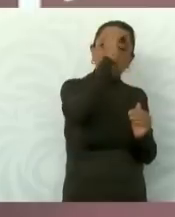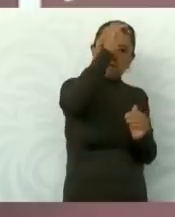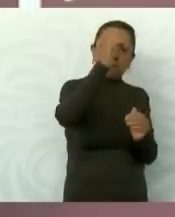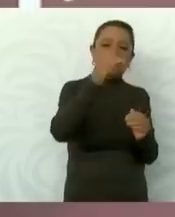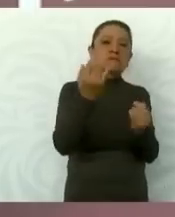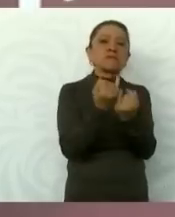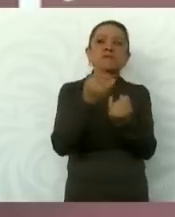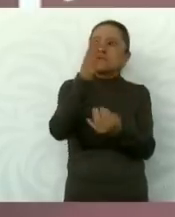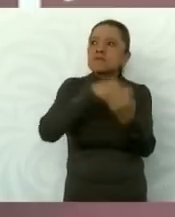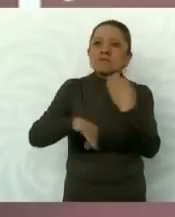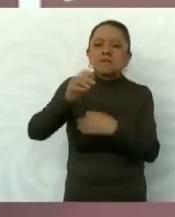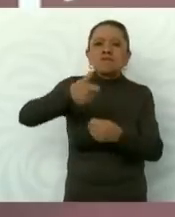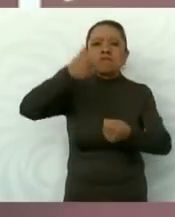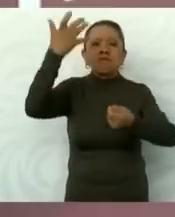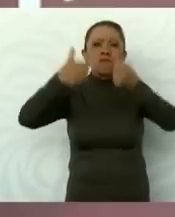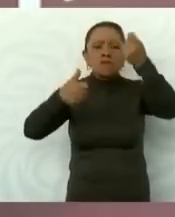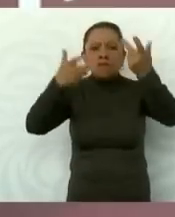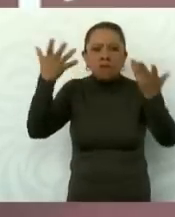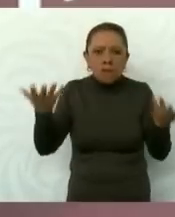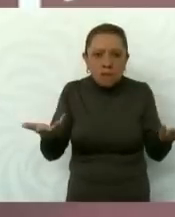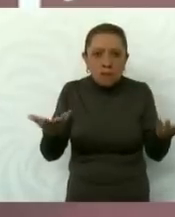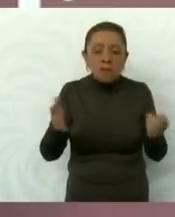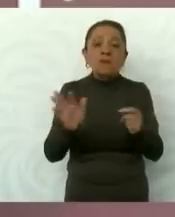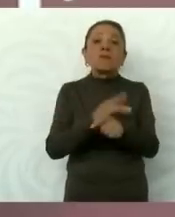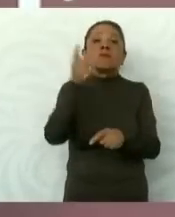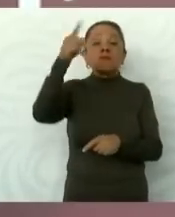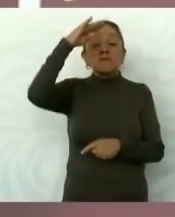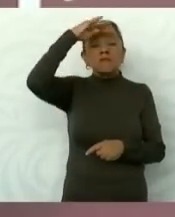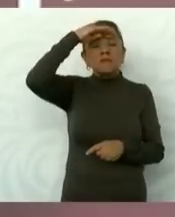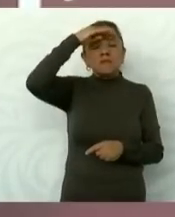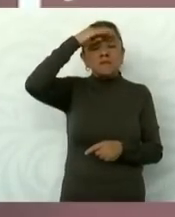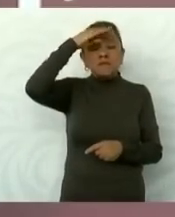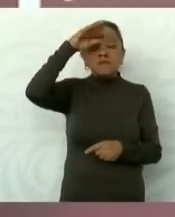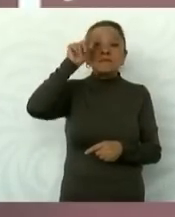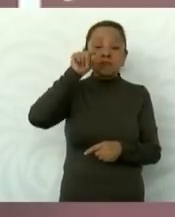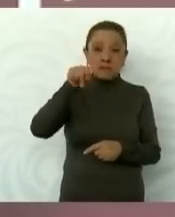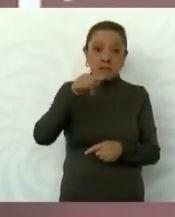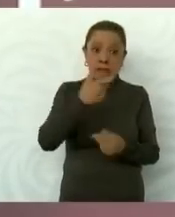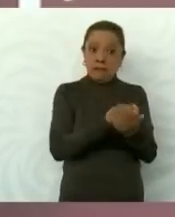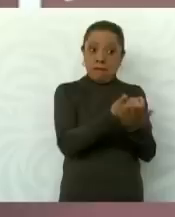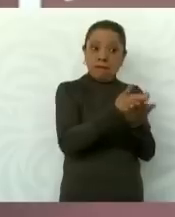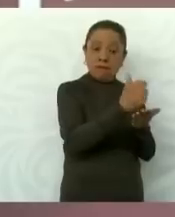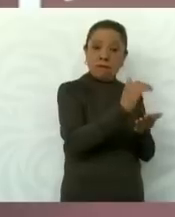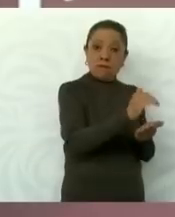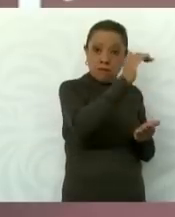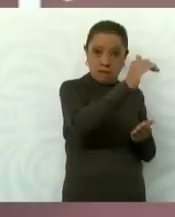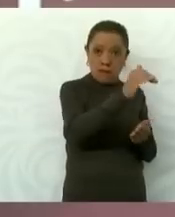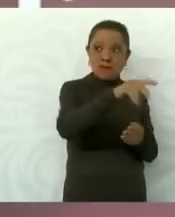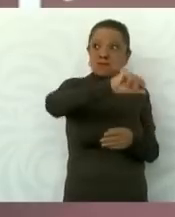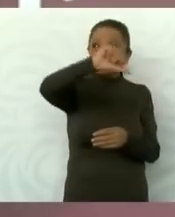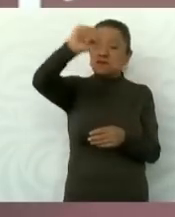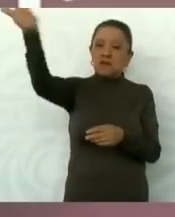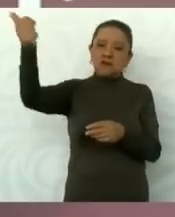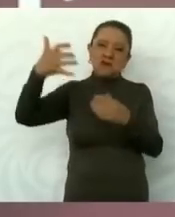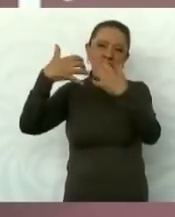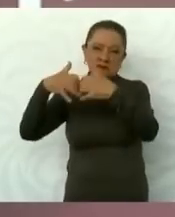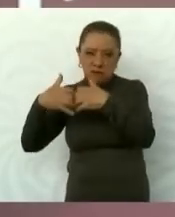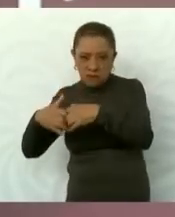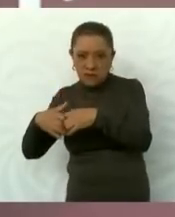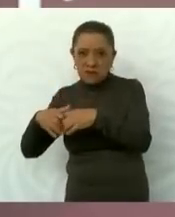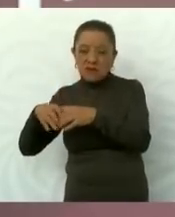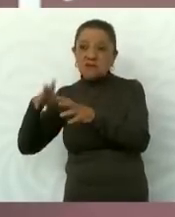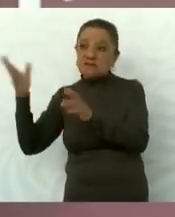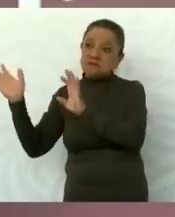país. Pues resultó una mentira, porque el presidente López Obrador aumentó al doble el salario